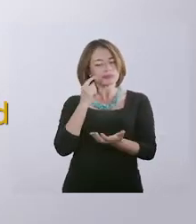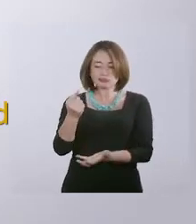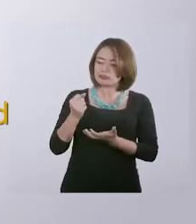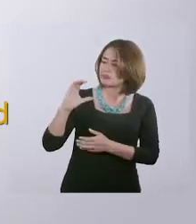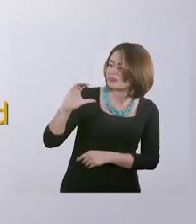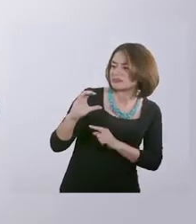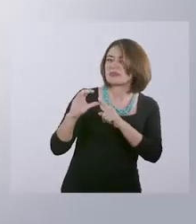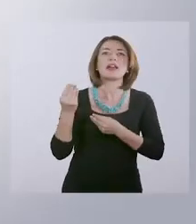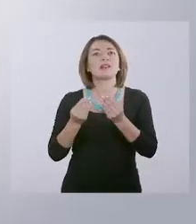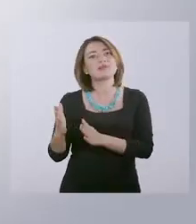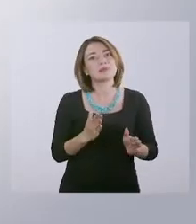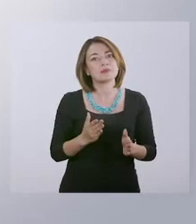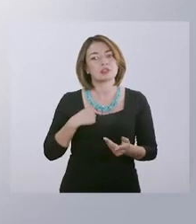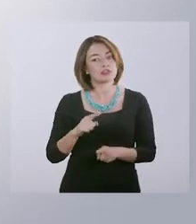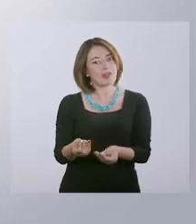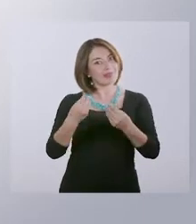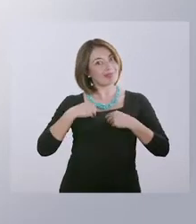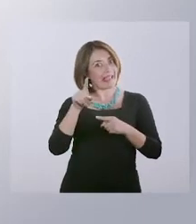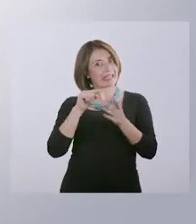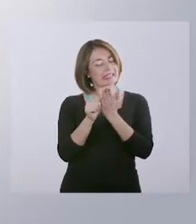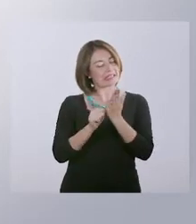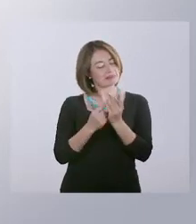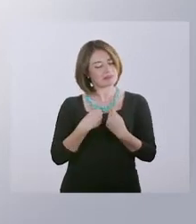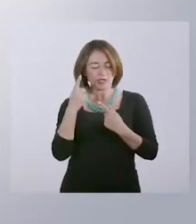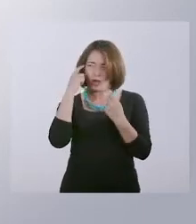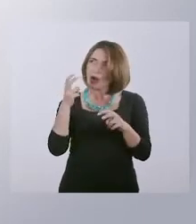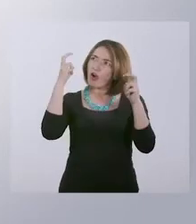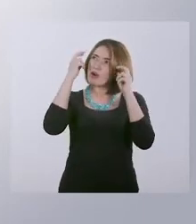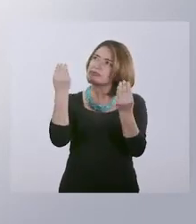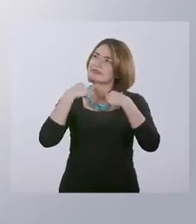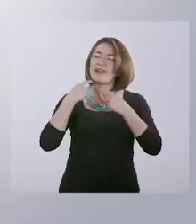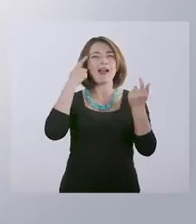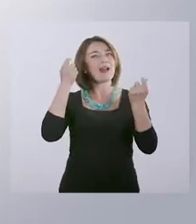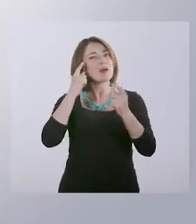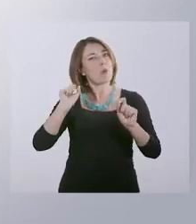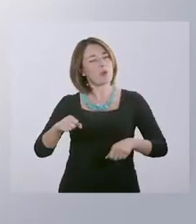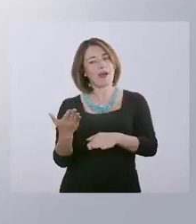administrar eficientemente nuestro dinero. Es una herramienta que nos permite adquirir conocimientos y adoptar